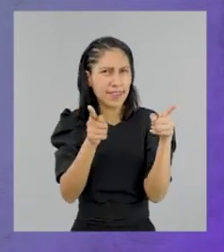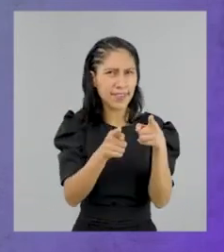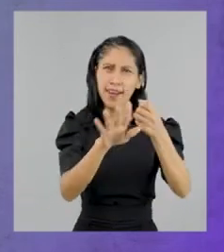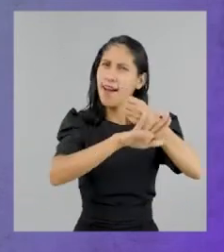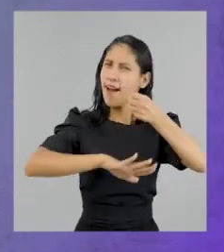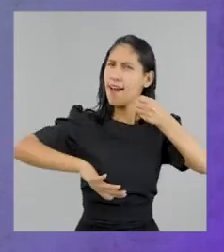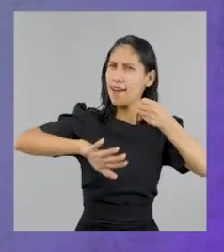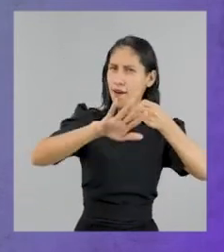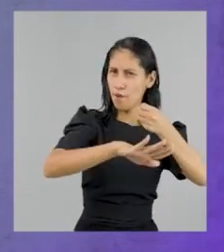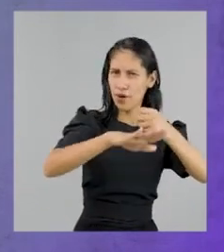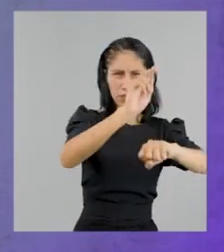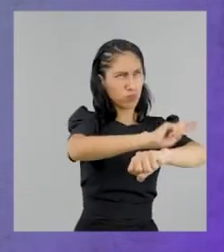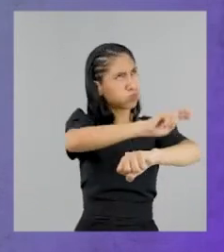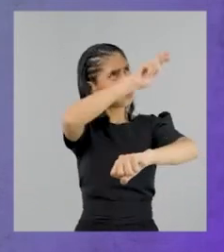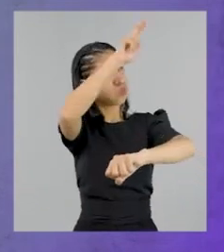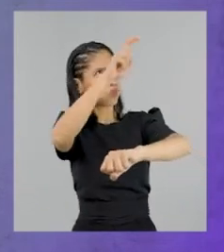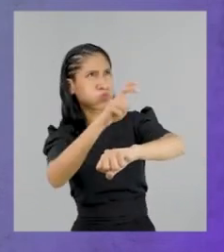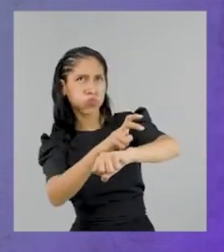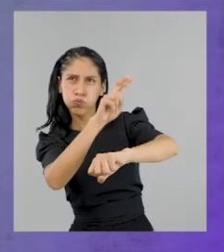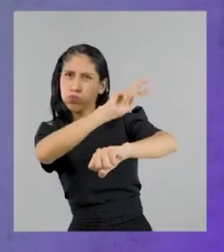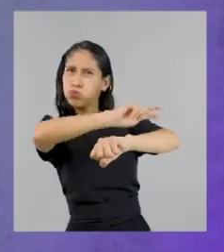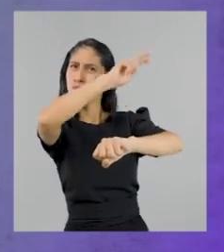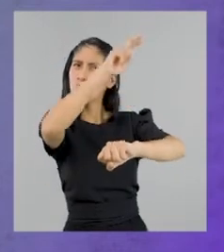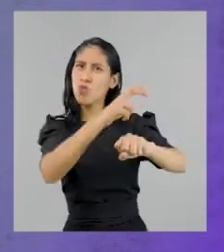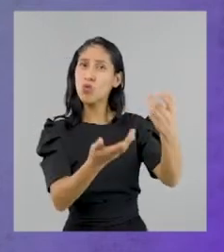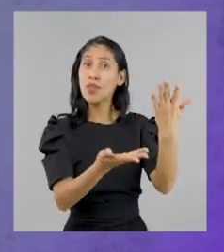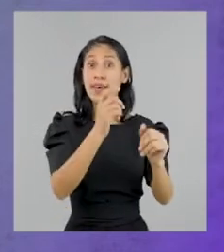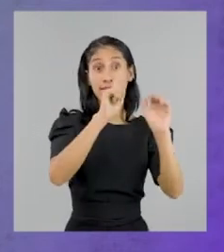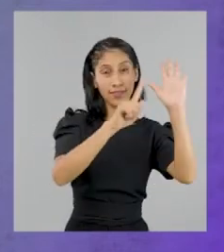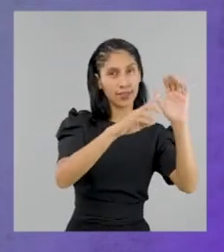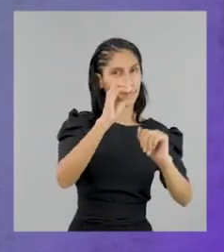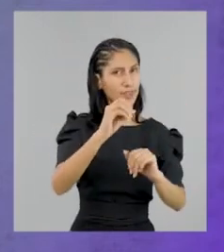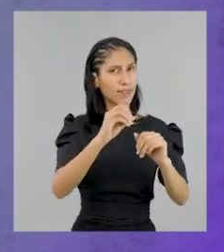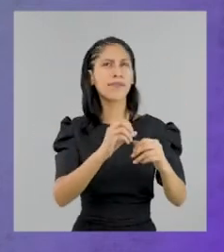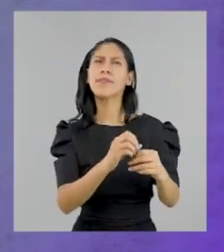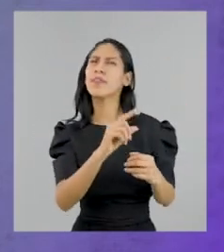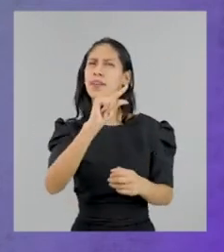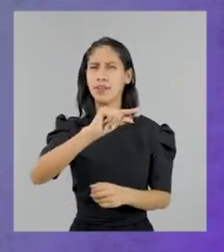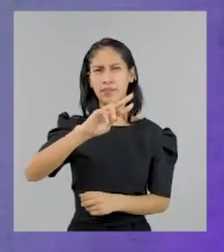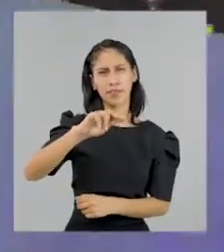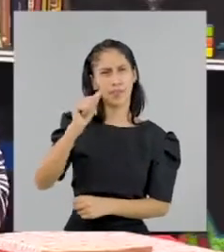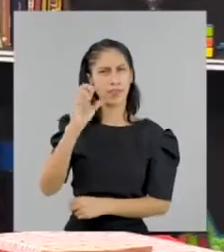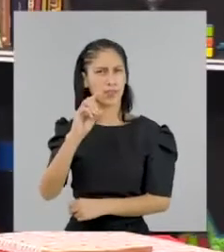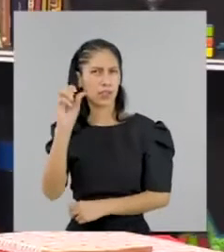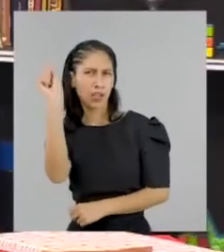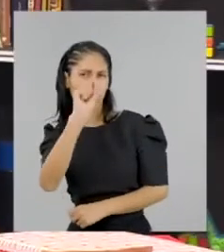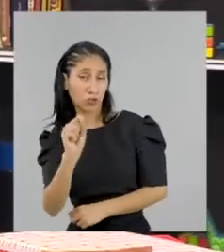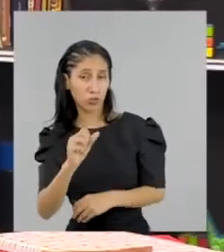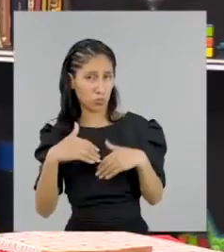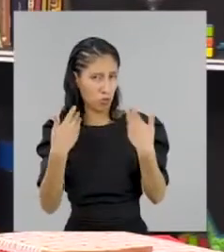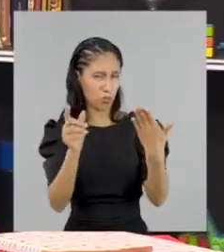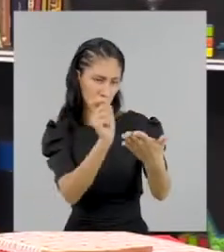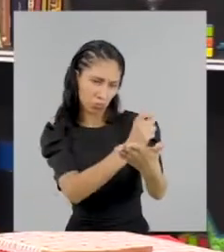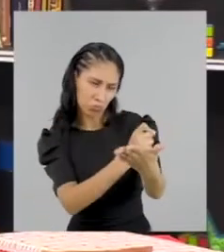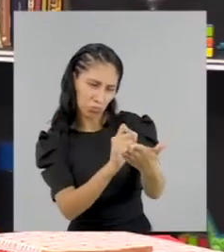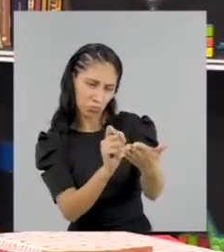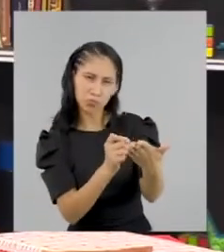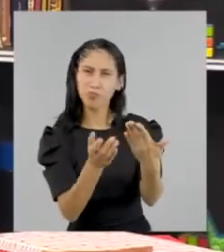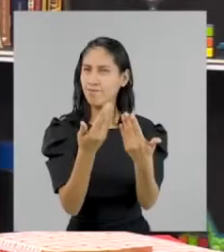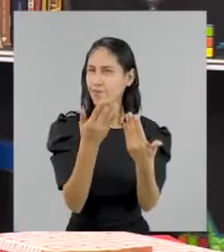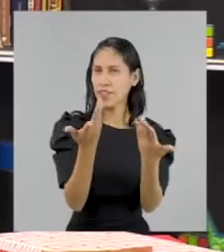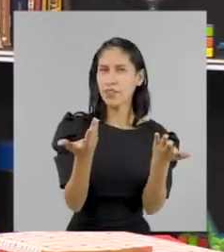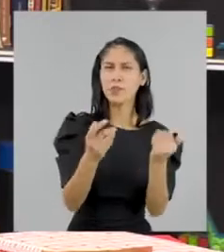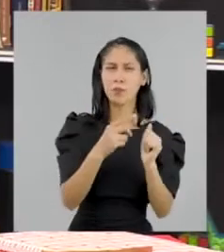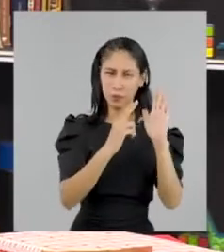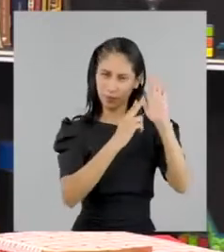de la montaña para observarla con un ángulo de elevación de 60 grados? Podemos resolverlo fácilmente.